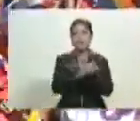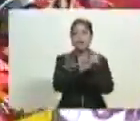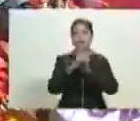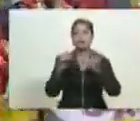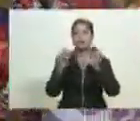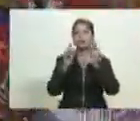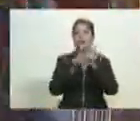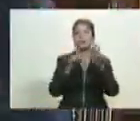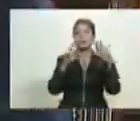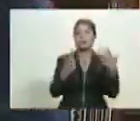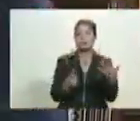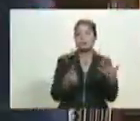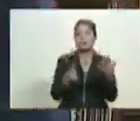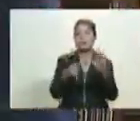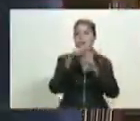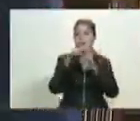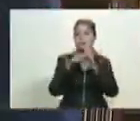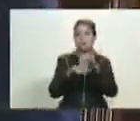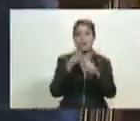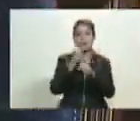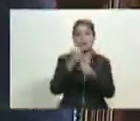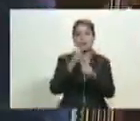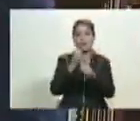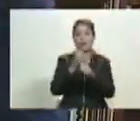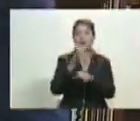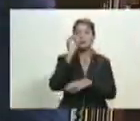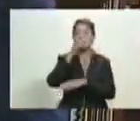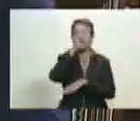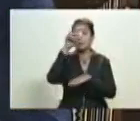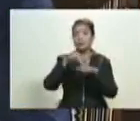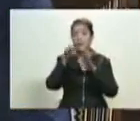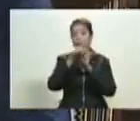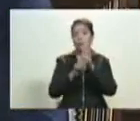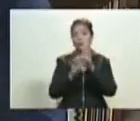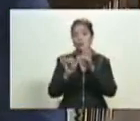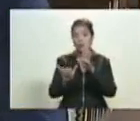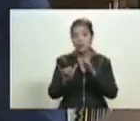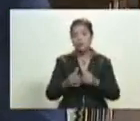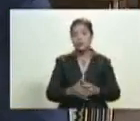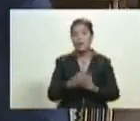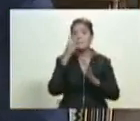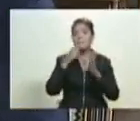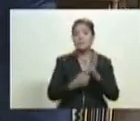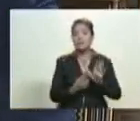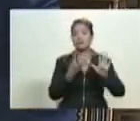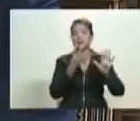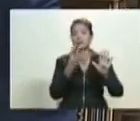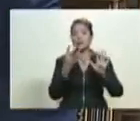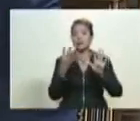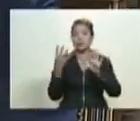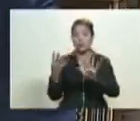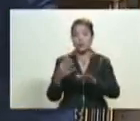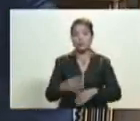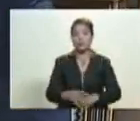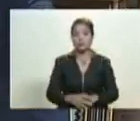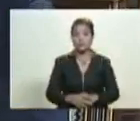artículo 16 del Estatuto de Funcionamiento de la Asamblea Nacional Constituyente de